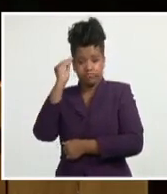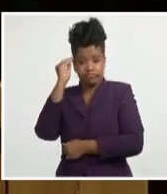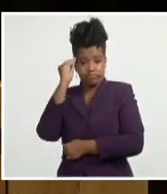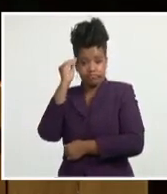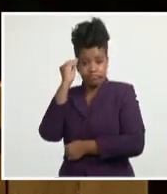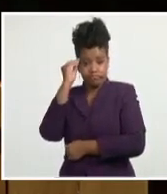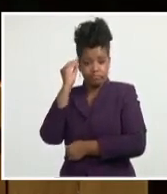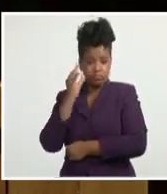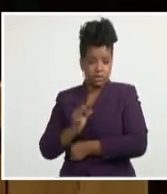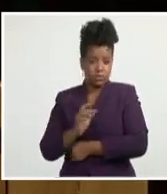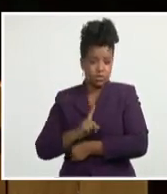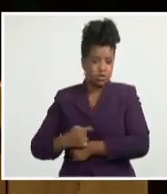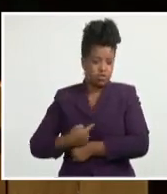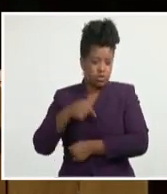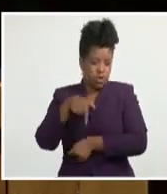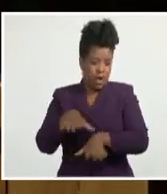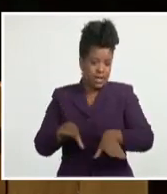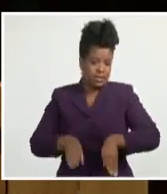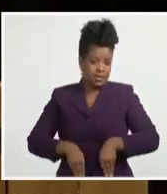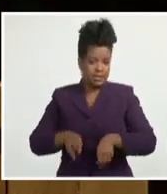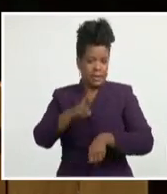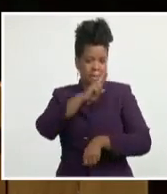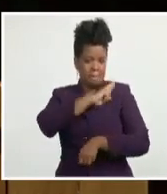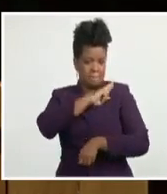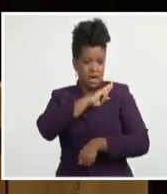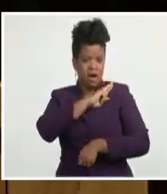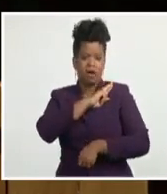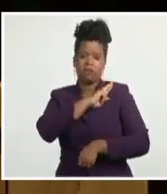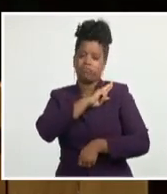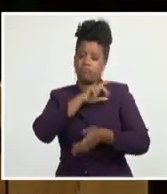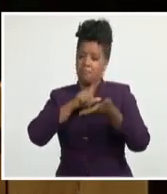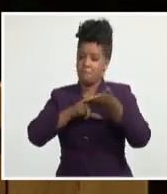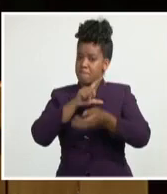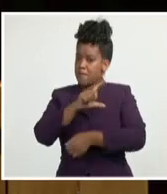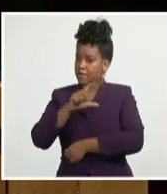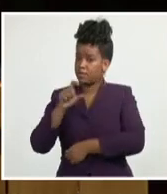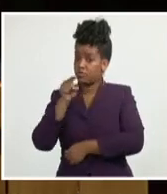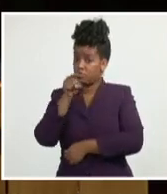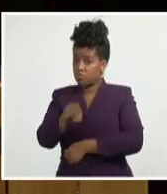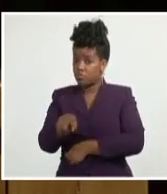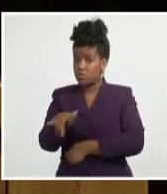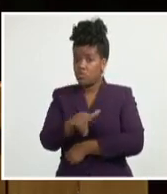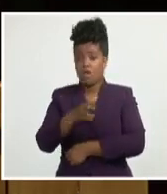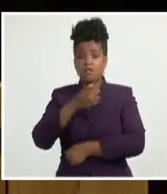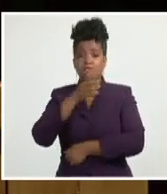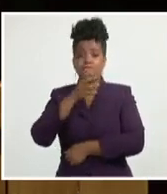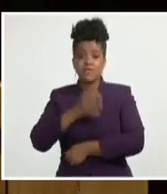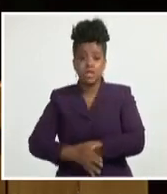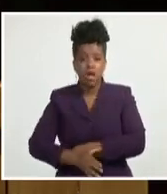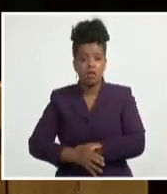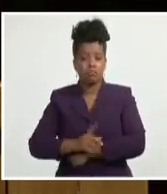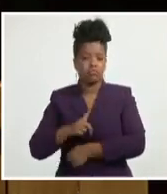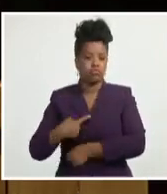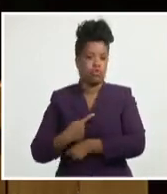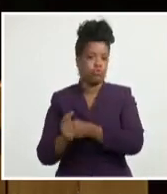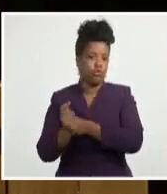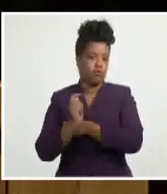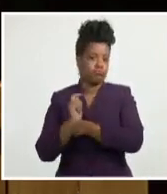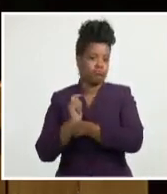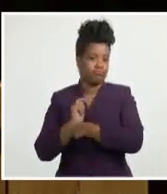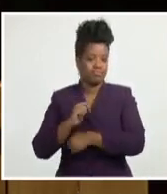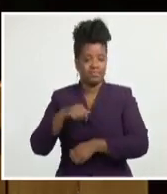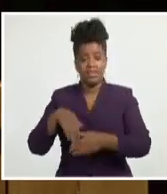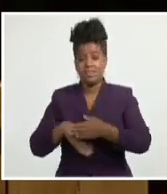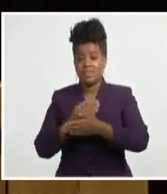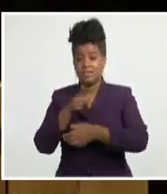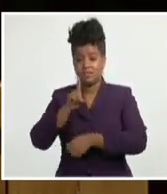que nos permiten asumir hoy responsabilidades en las que usted y Fidel hicieron historia. Y en este 19 de abril,